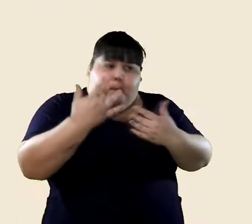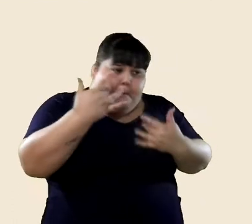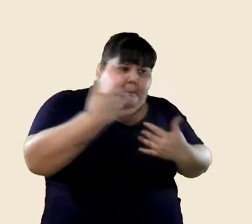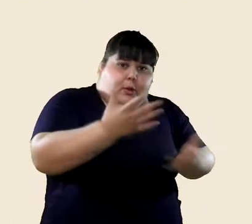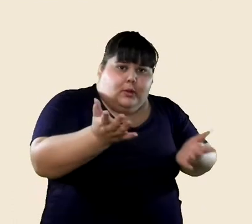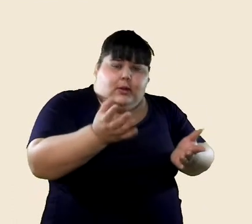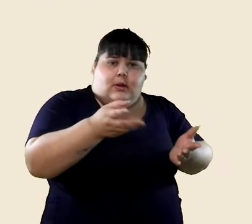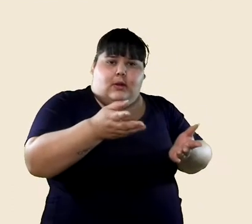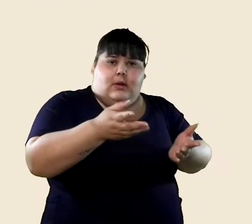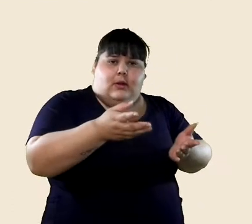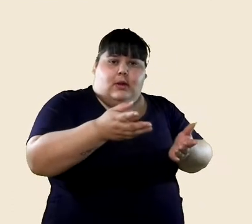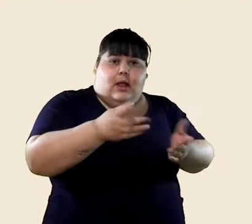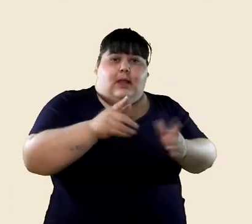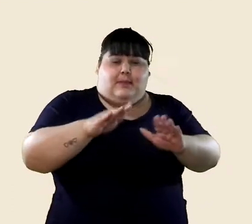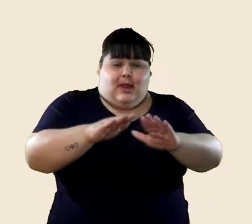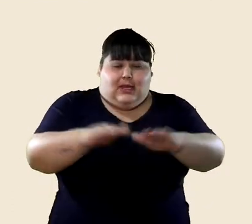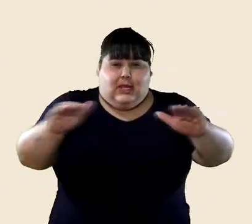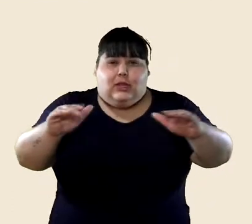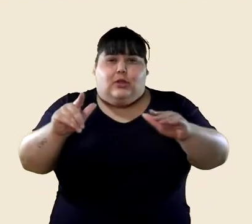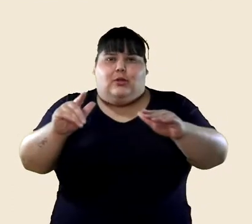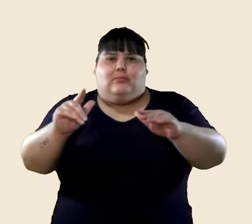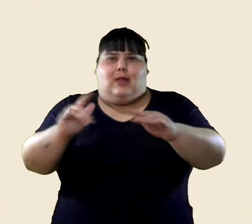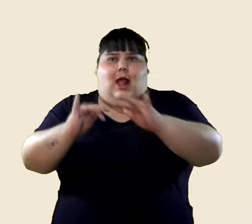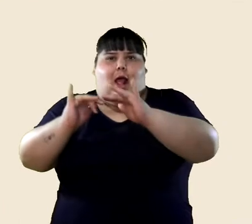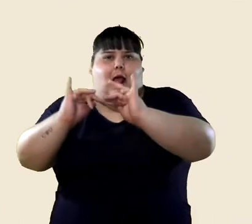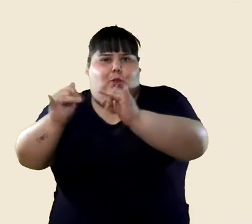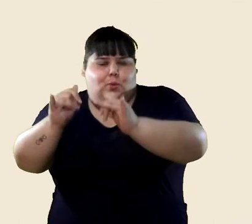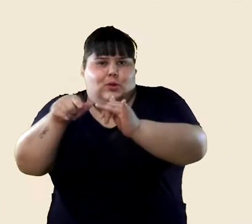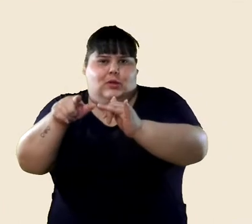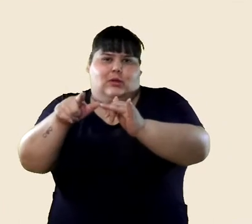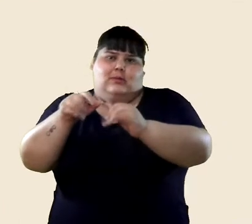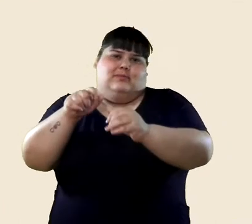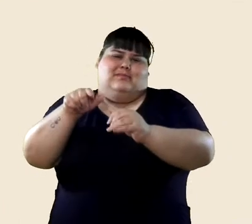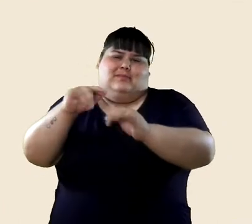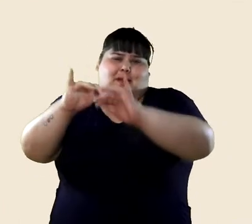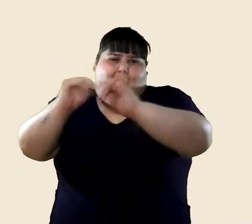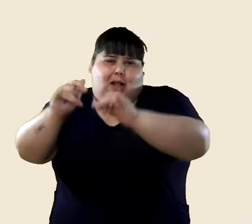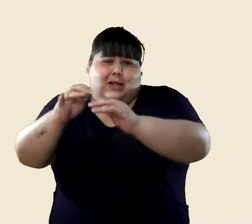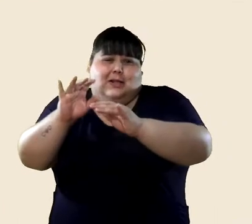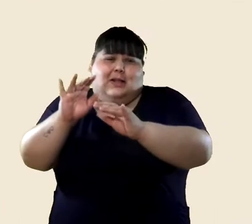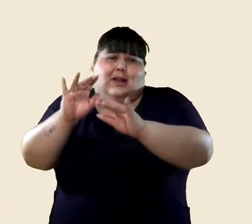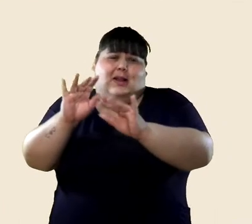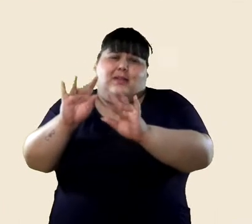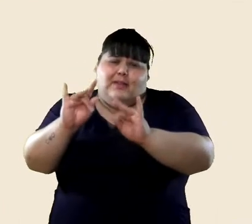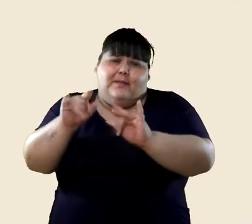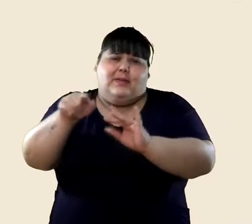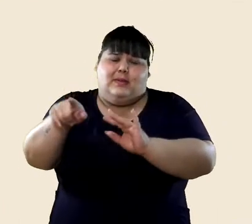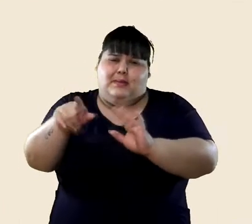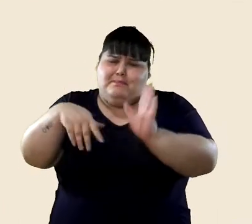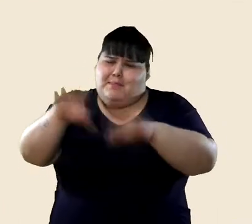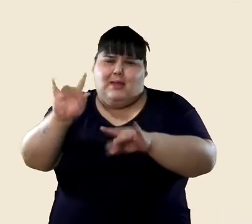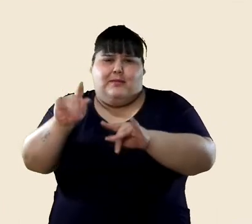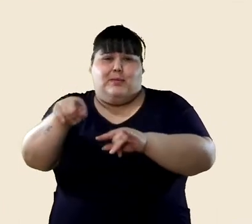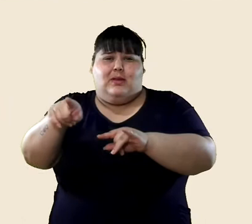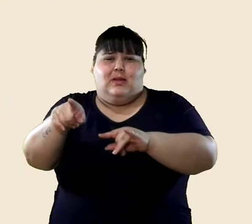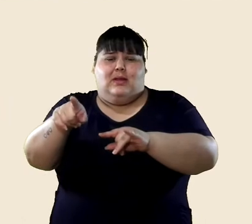otros, a los niños, a los más grandes también. Por ahí con los más grandes cuesta más, con los adolescentes es difícil porque ellos son